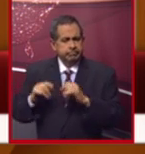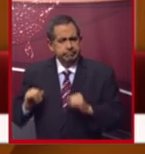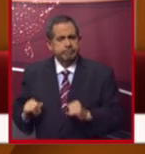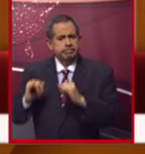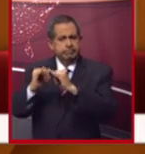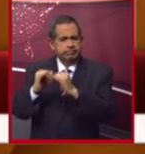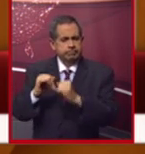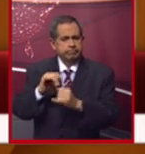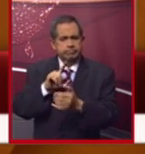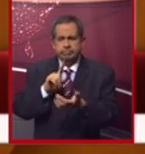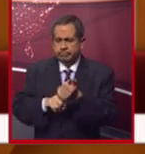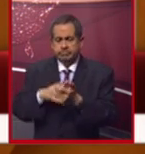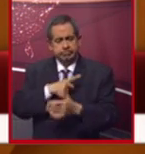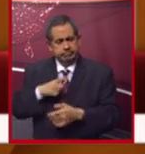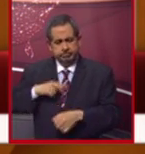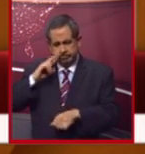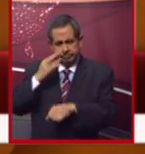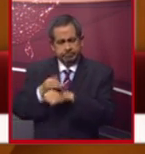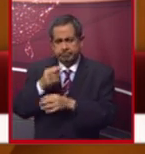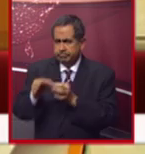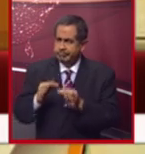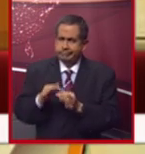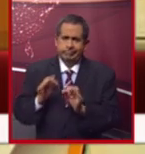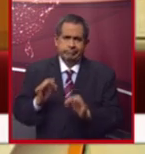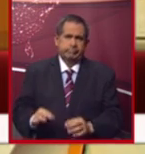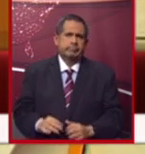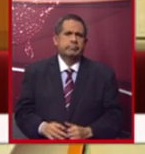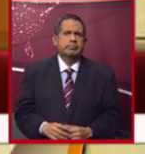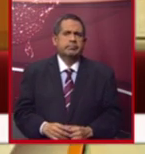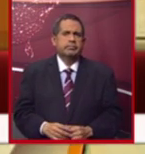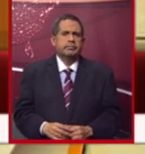transparencia tienen que jugar un papel definitivo.